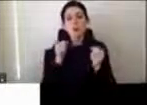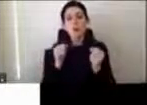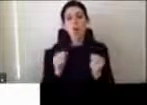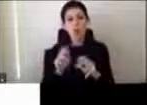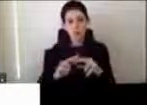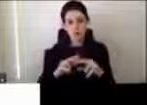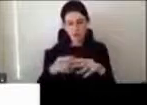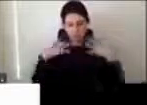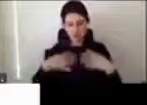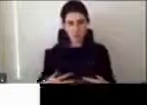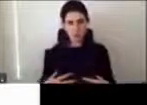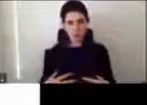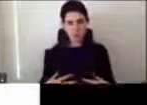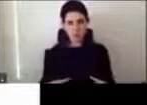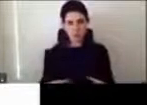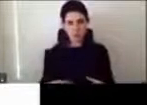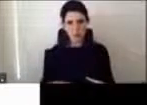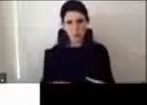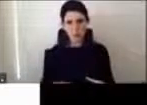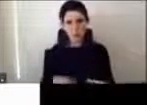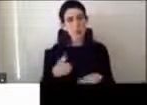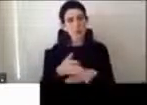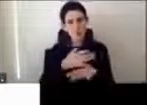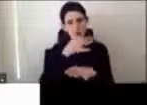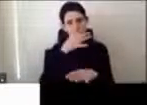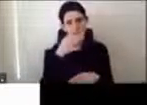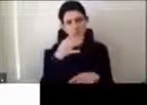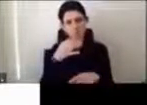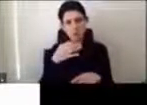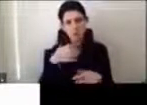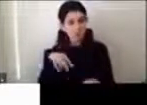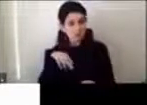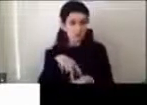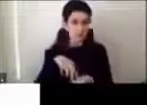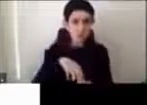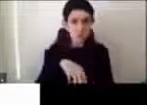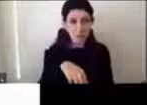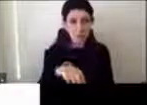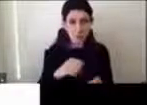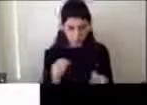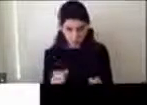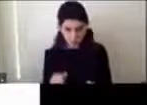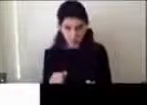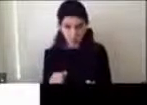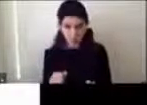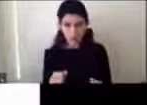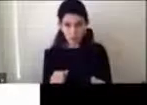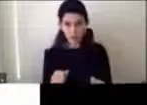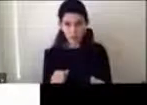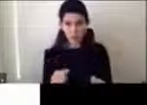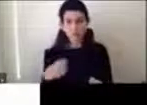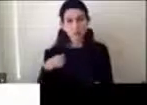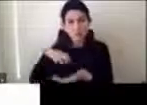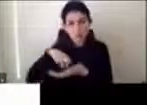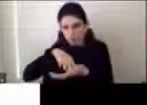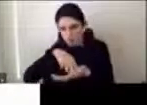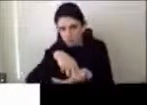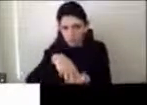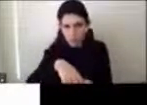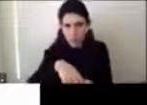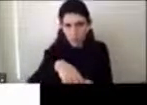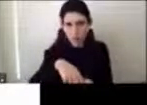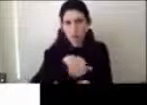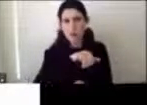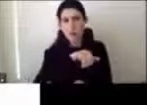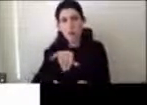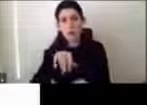cuerpo? ¿No es cierto? Como les decía anteriormente, el desplazamiento. ¿Cómo puedo gatear primero? ¿Cómo después